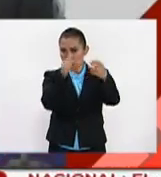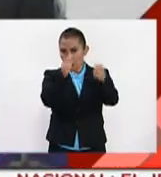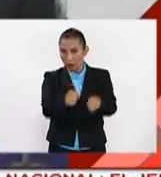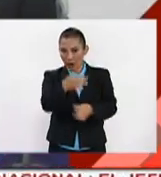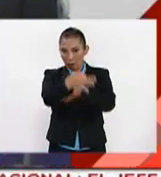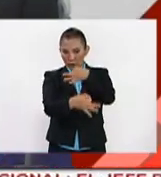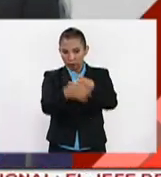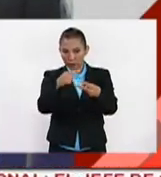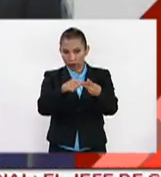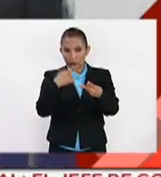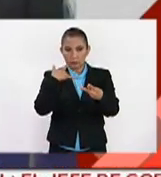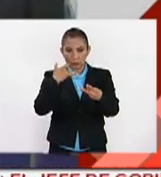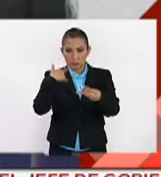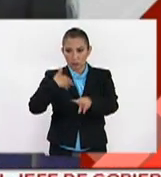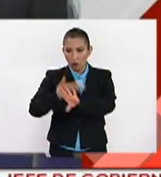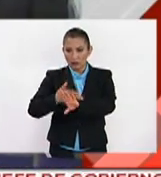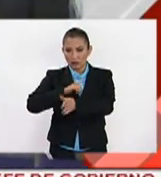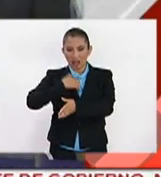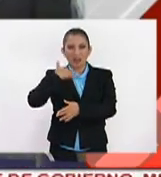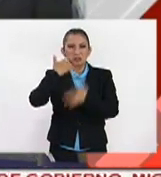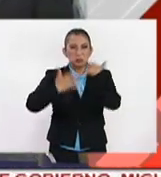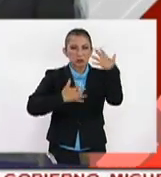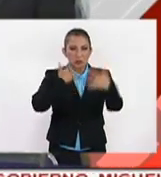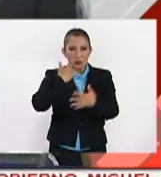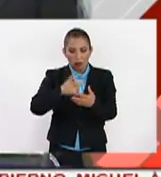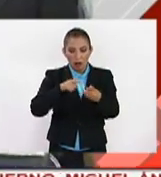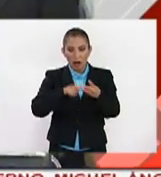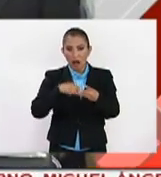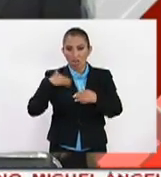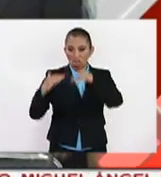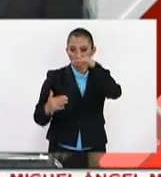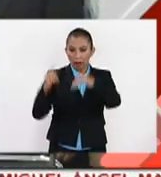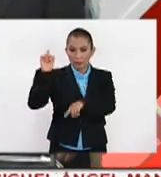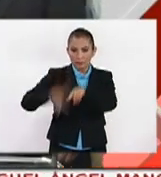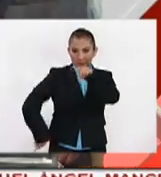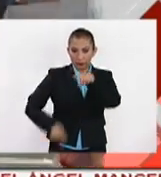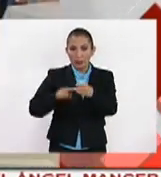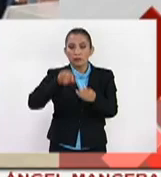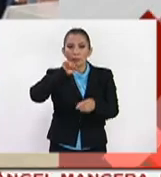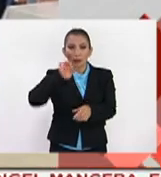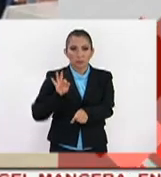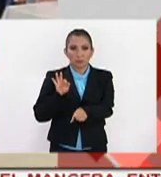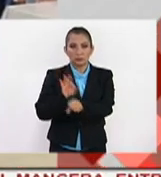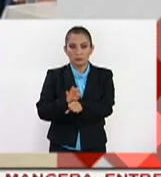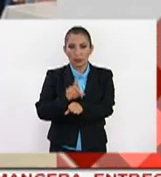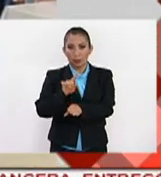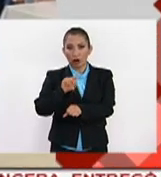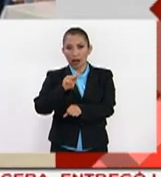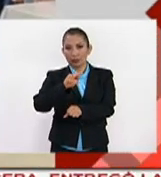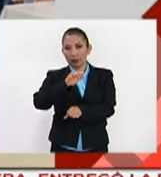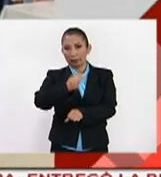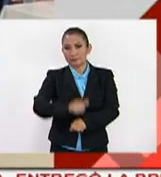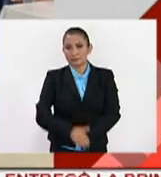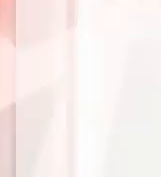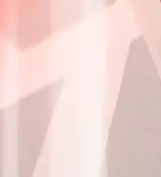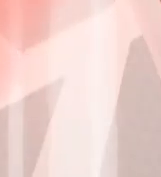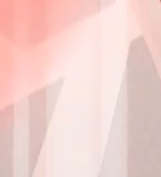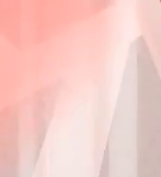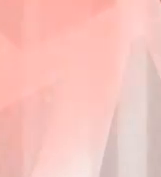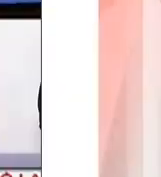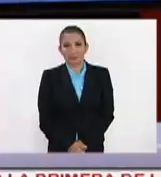seguridad y justicia, lucha contra la corrupción, combate a la desigualdad, además de fortalecer la democracia.